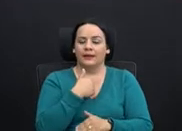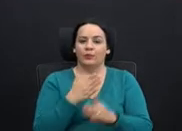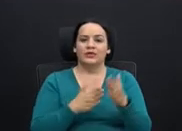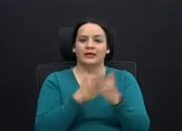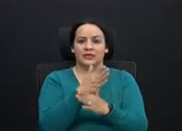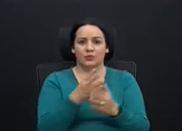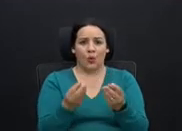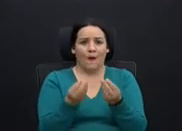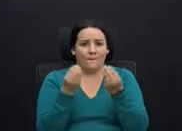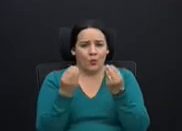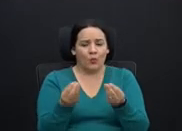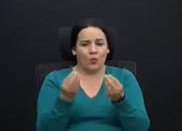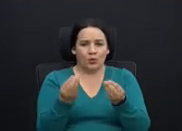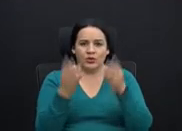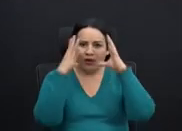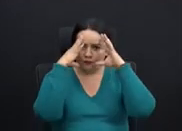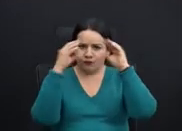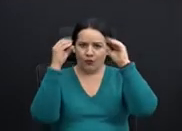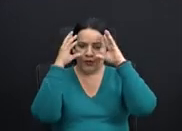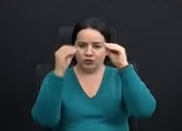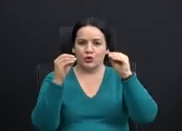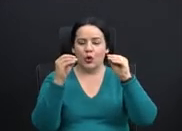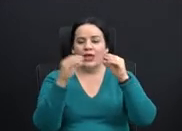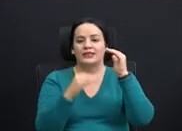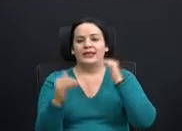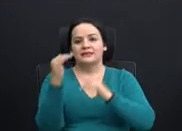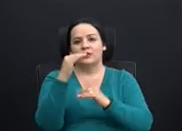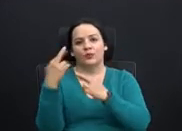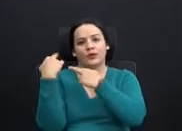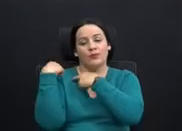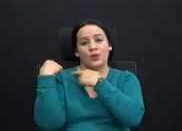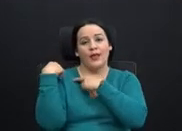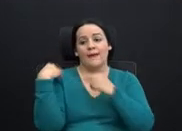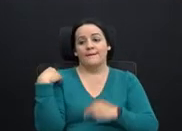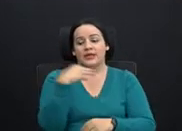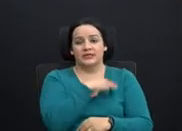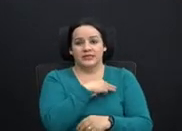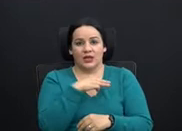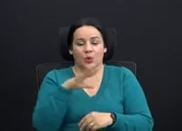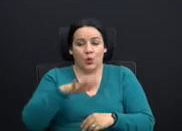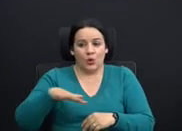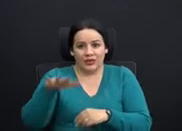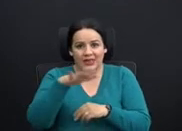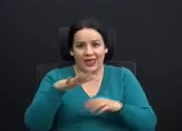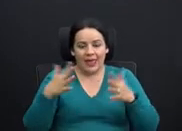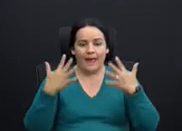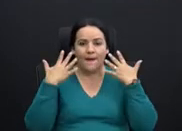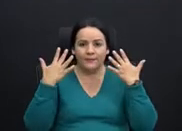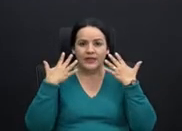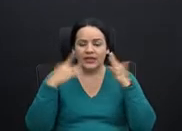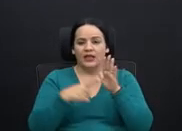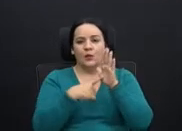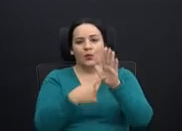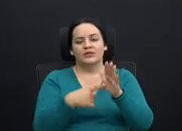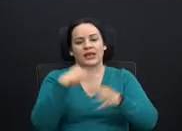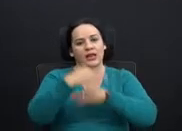muchísima información que trasciende las responsabilidades del Ministerio de Ambiente, que demuestran el tipo de organizaciones y